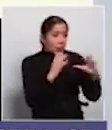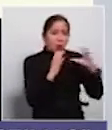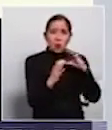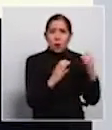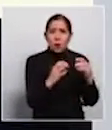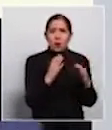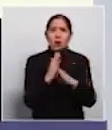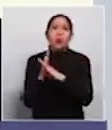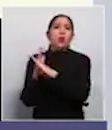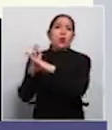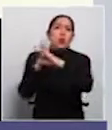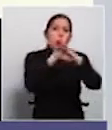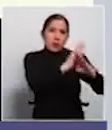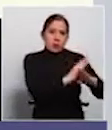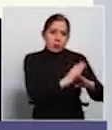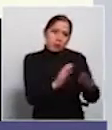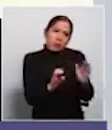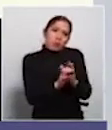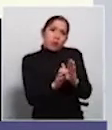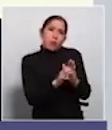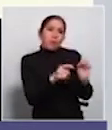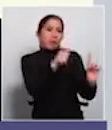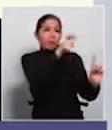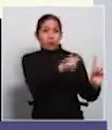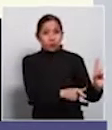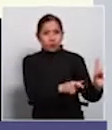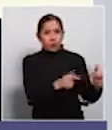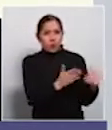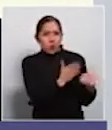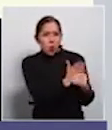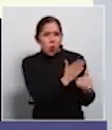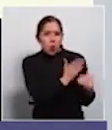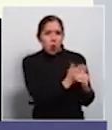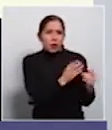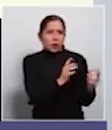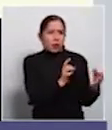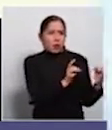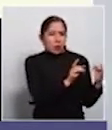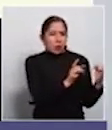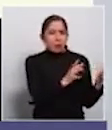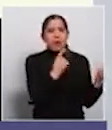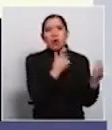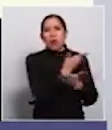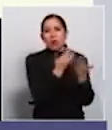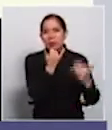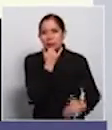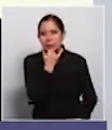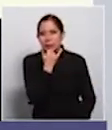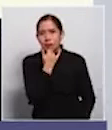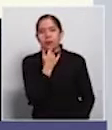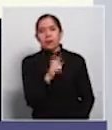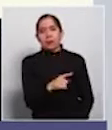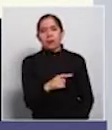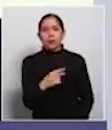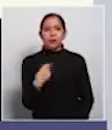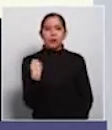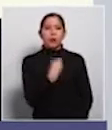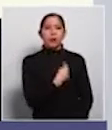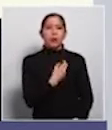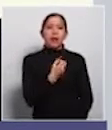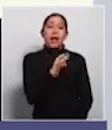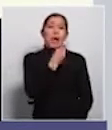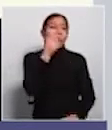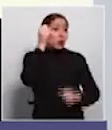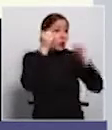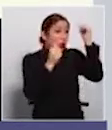que uno está siendo acosado o está recibiendo tal vez mensajes fuera de lugar. De esta manera hemos logrado subsanar alguna de estas